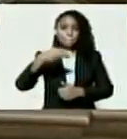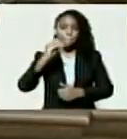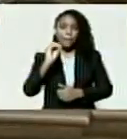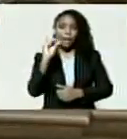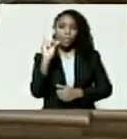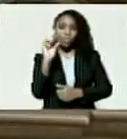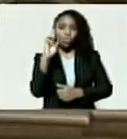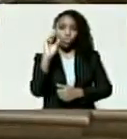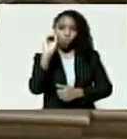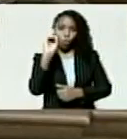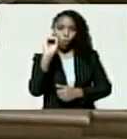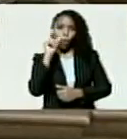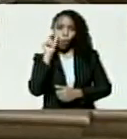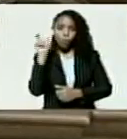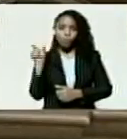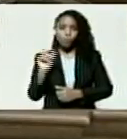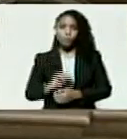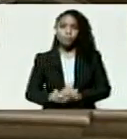Calzadilla Pérez.